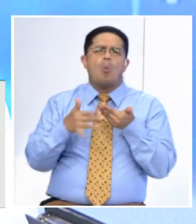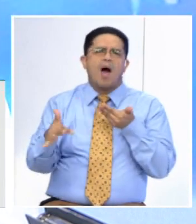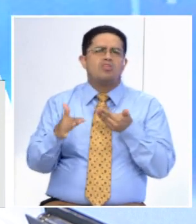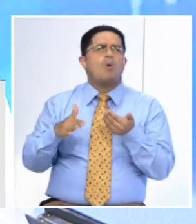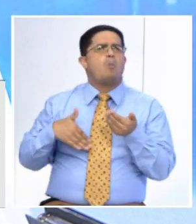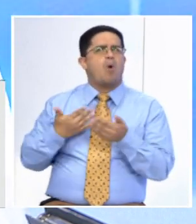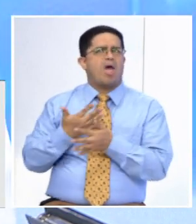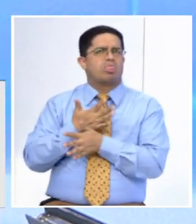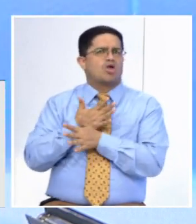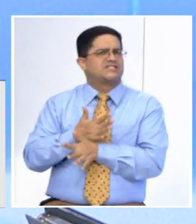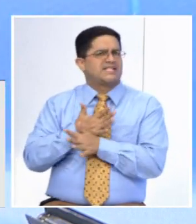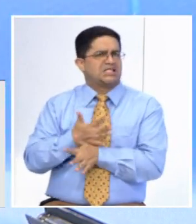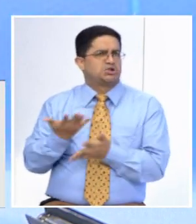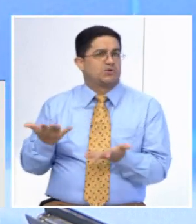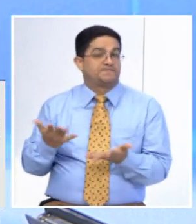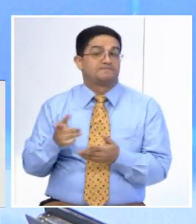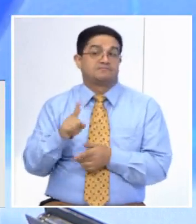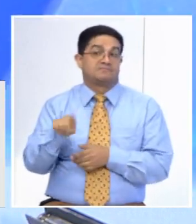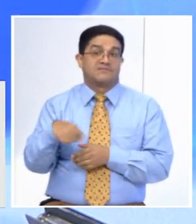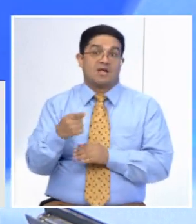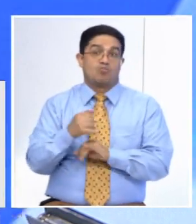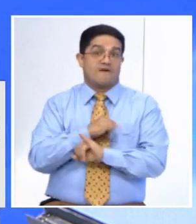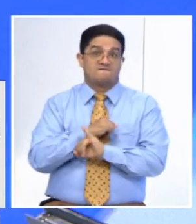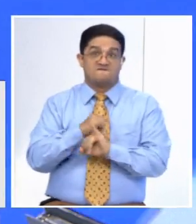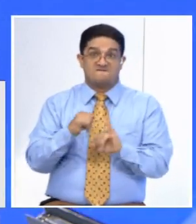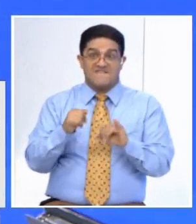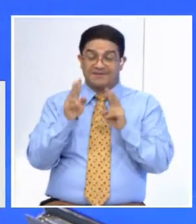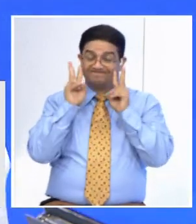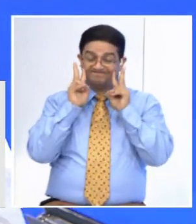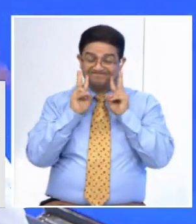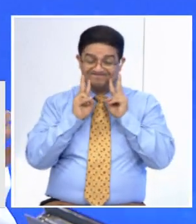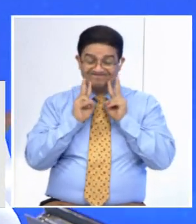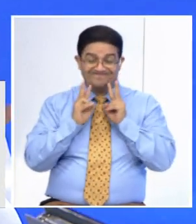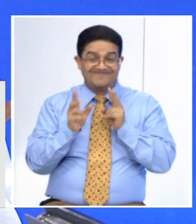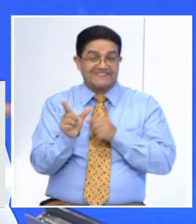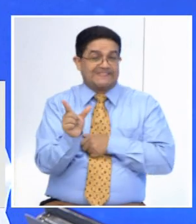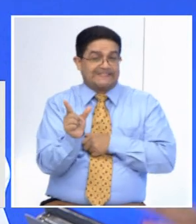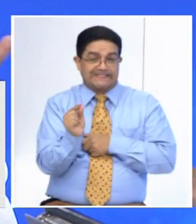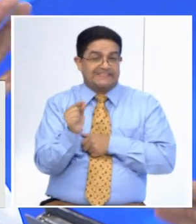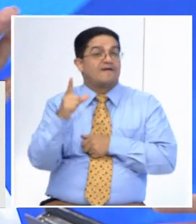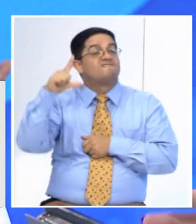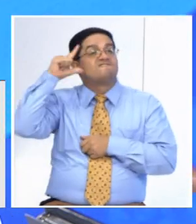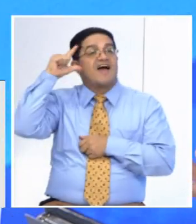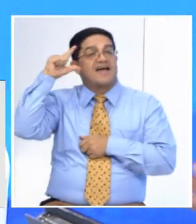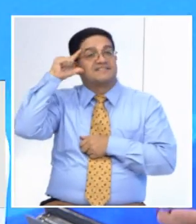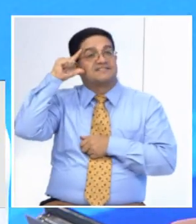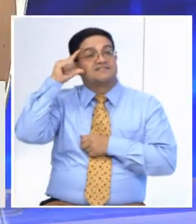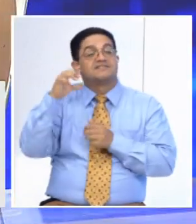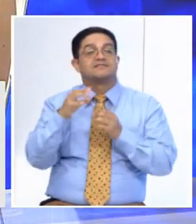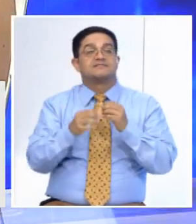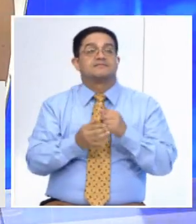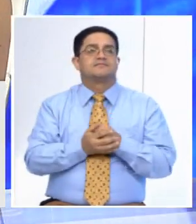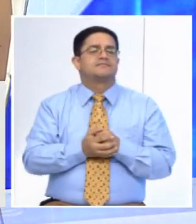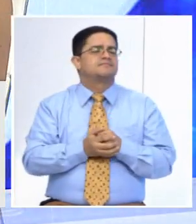relaciones sexuales? Cuando termine de cicatrizar totalmente la vagina. Todos estos procedimientos. ¿Qué